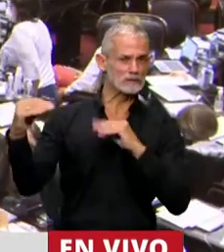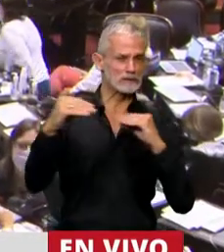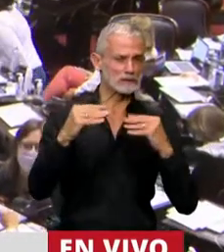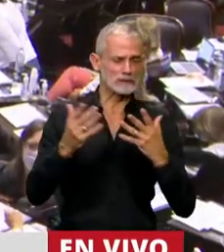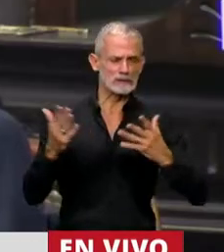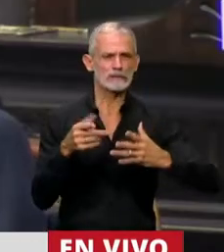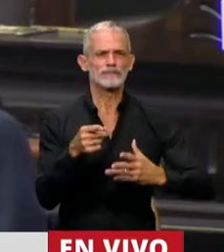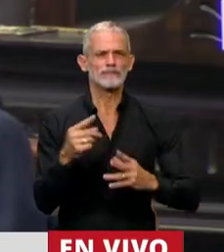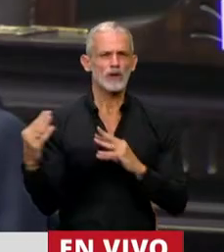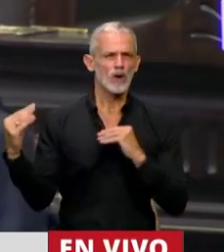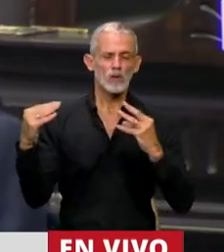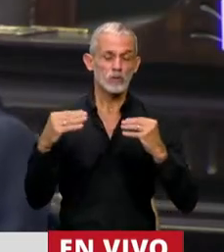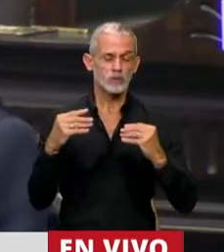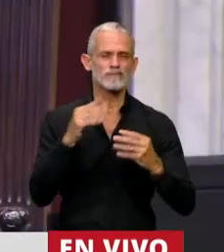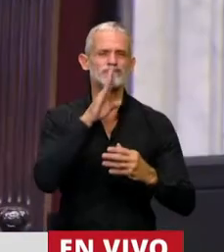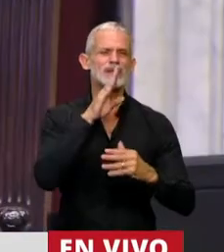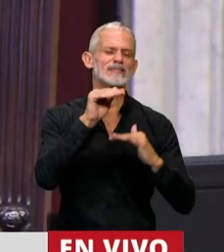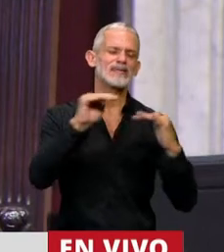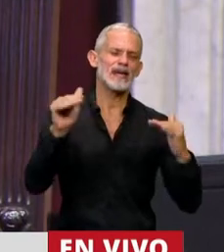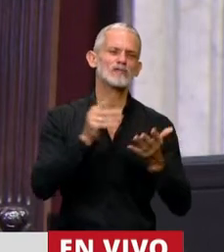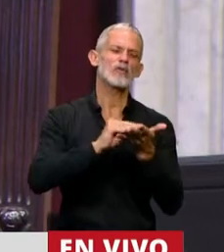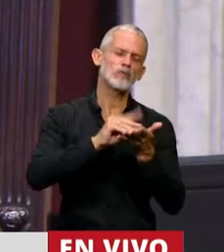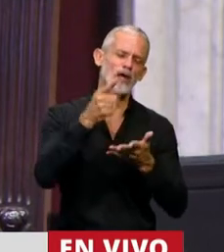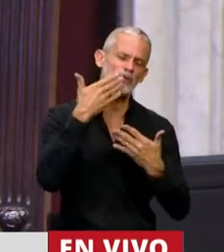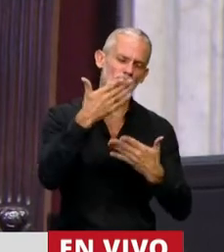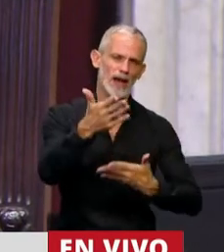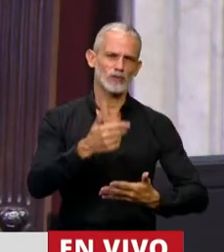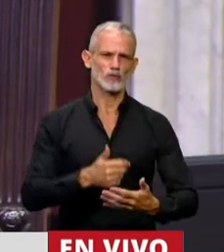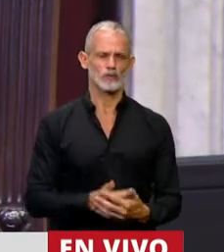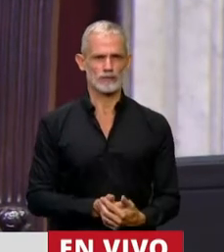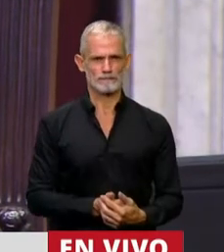Es una cuestión... Silencio, por favor, que está hablando otro diputado.